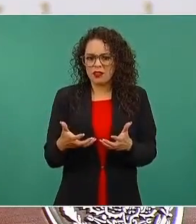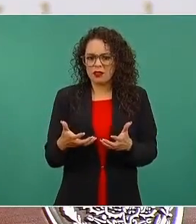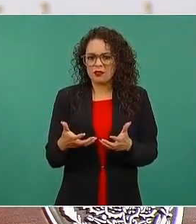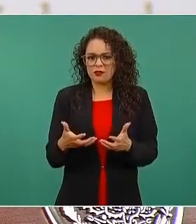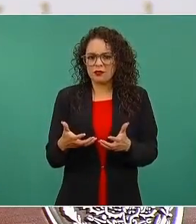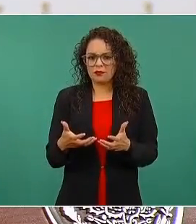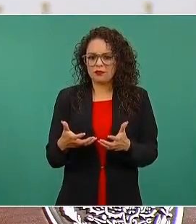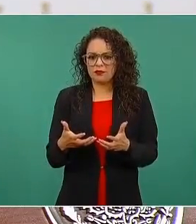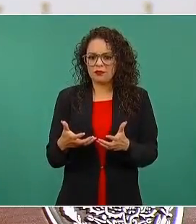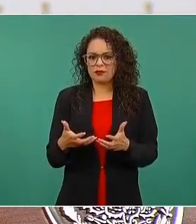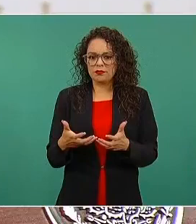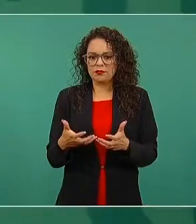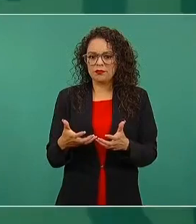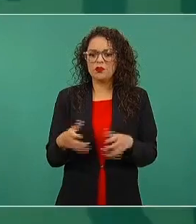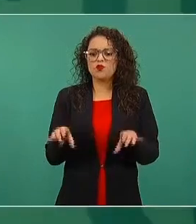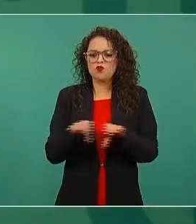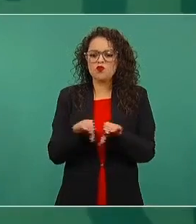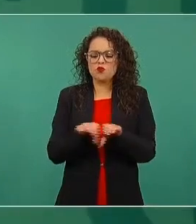sin